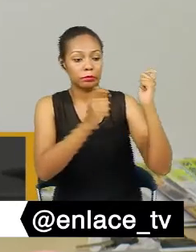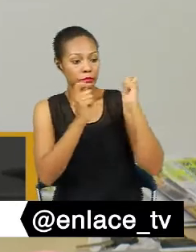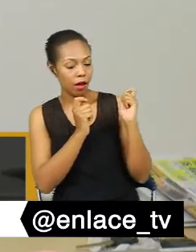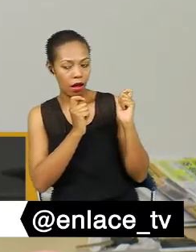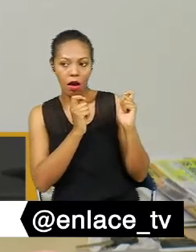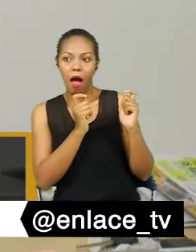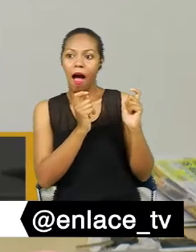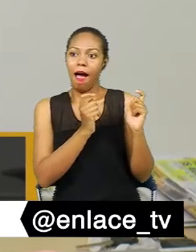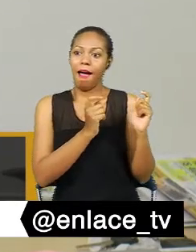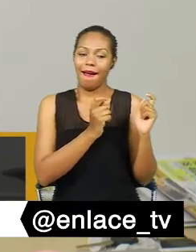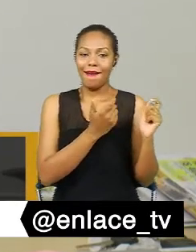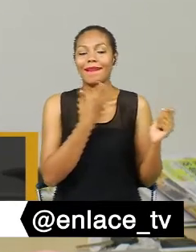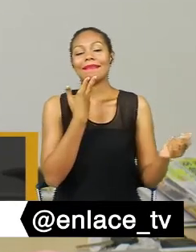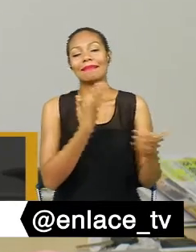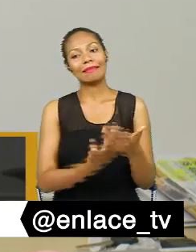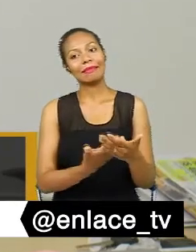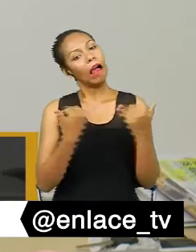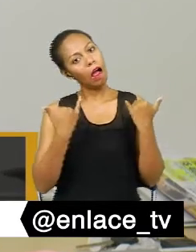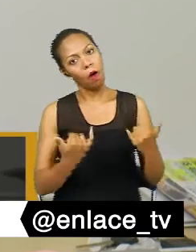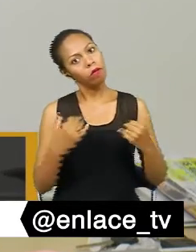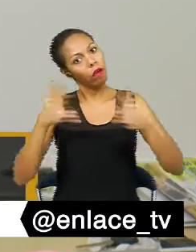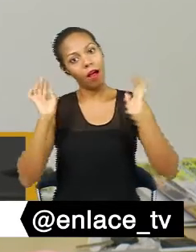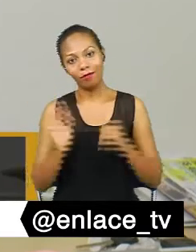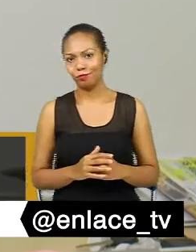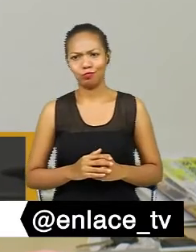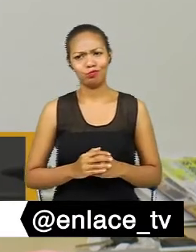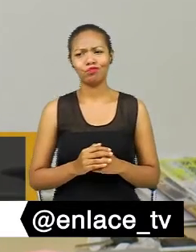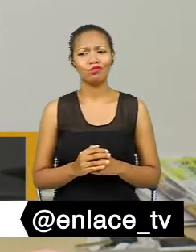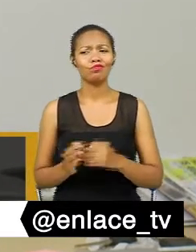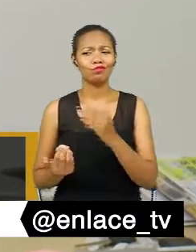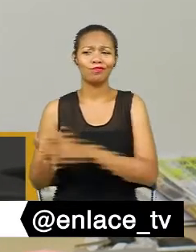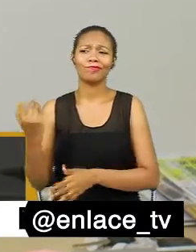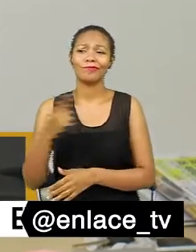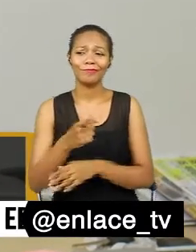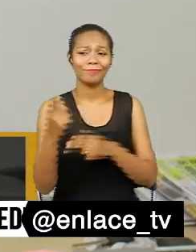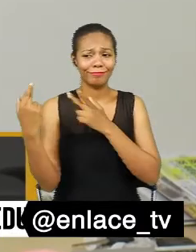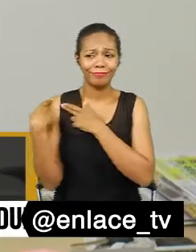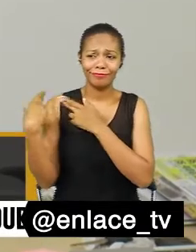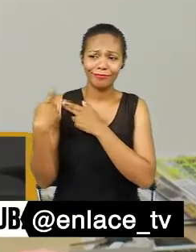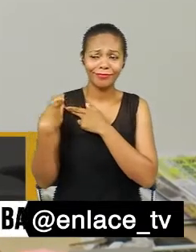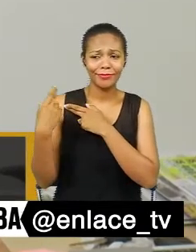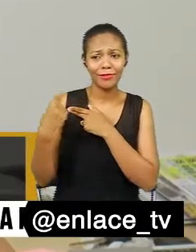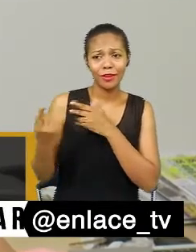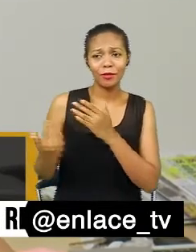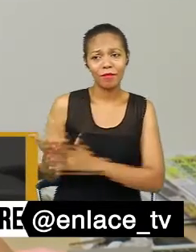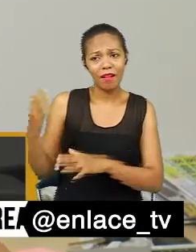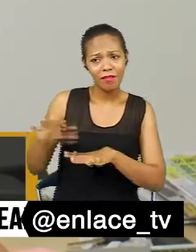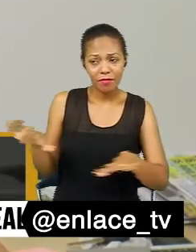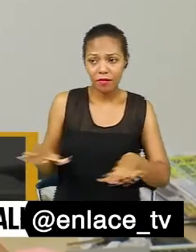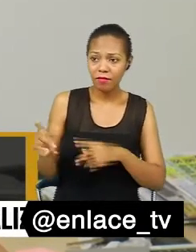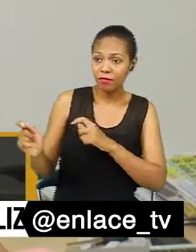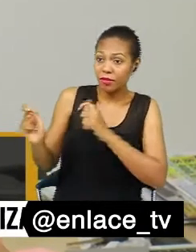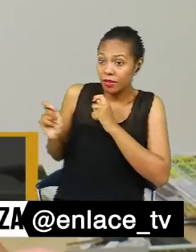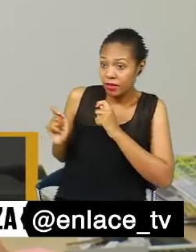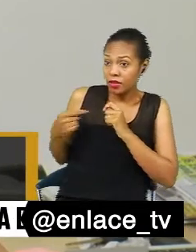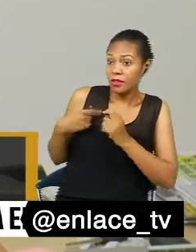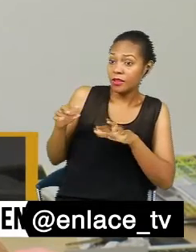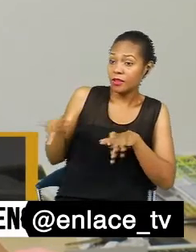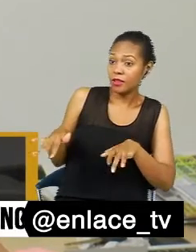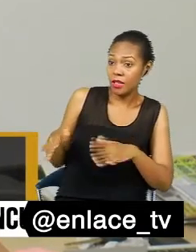no solamente ahora, sino desde el inicio del gobierno y parte de la campaña. Darle